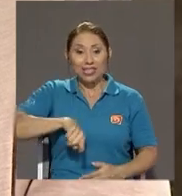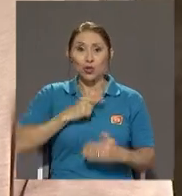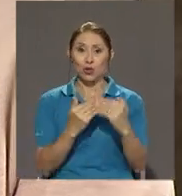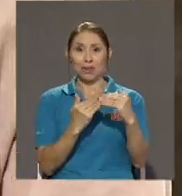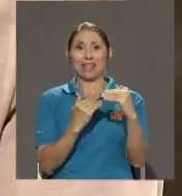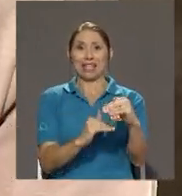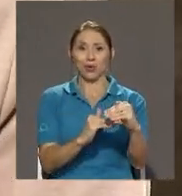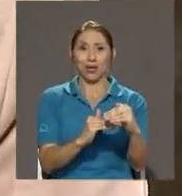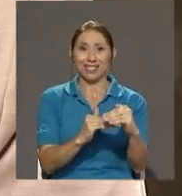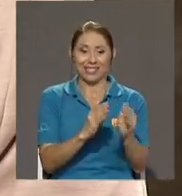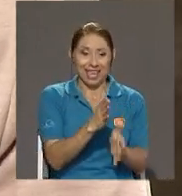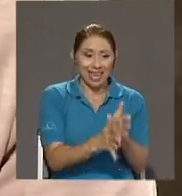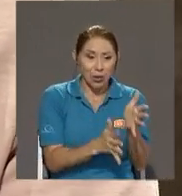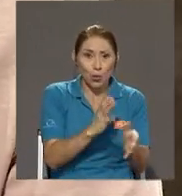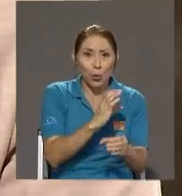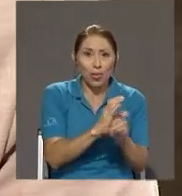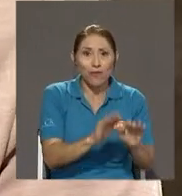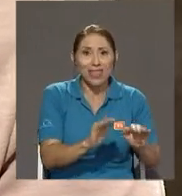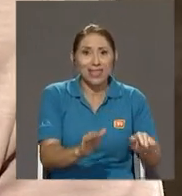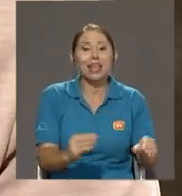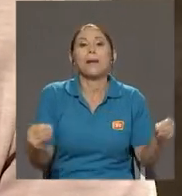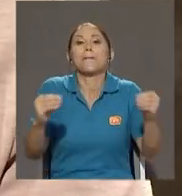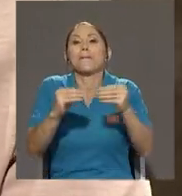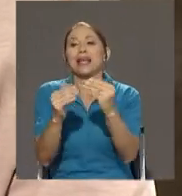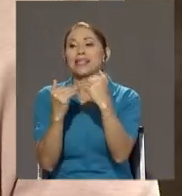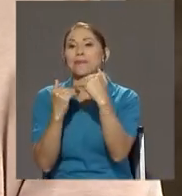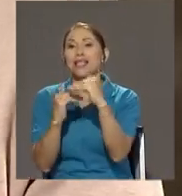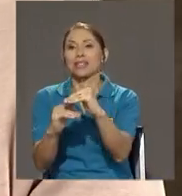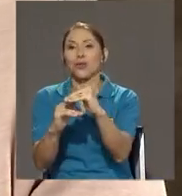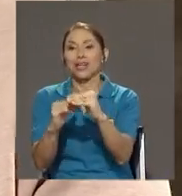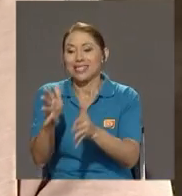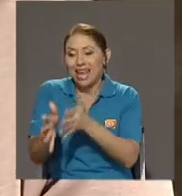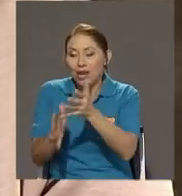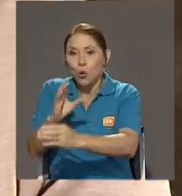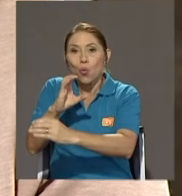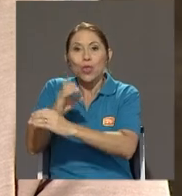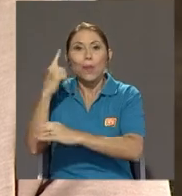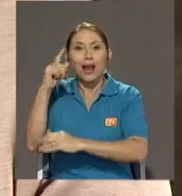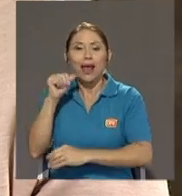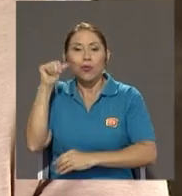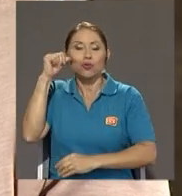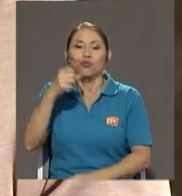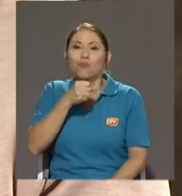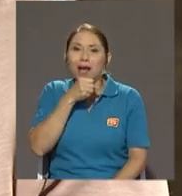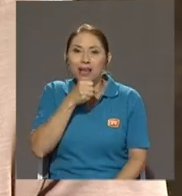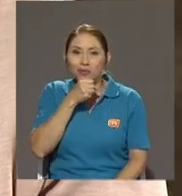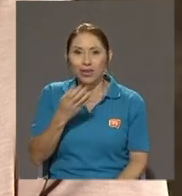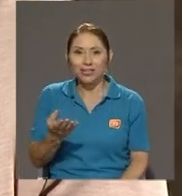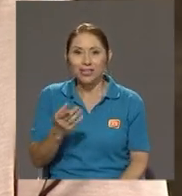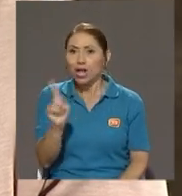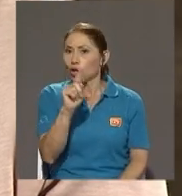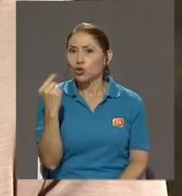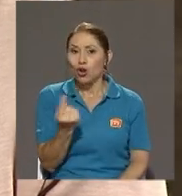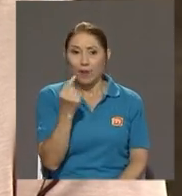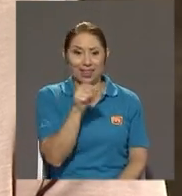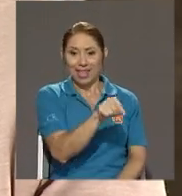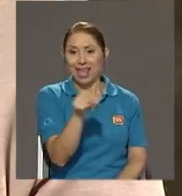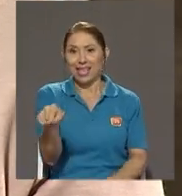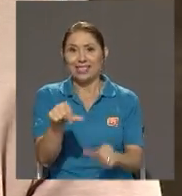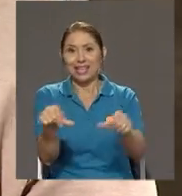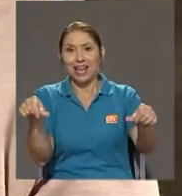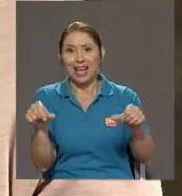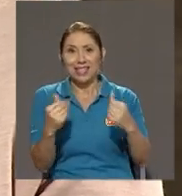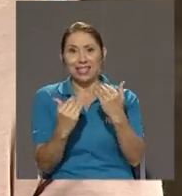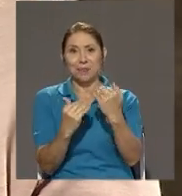infantil, todavía tenemos más limitaciones en redes de cuidado para adultos mayores. Ahora, no solo en esas áreas hay limitaciones.